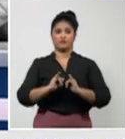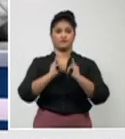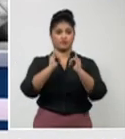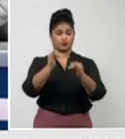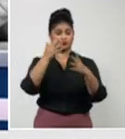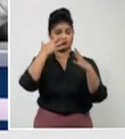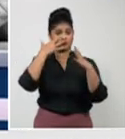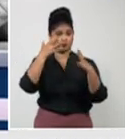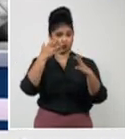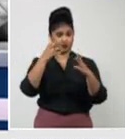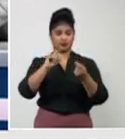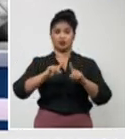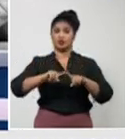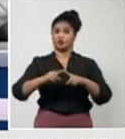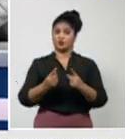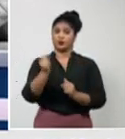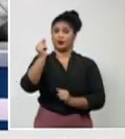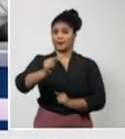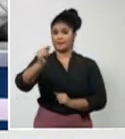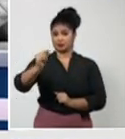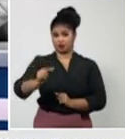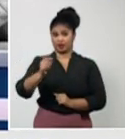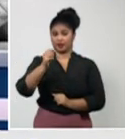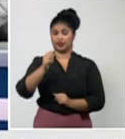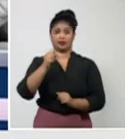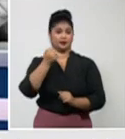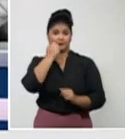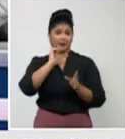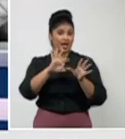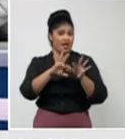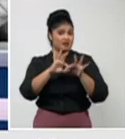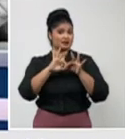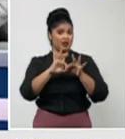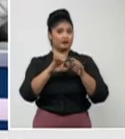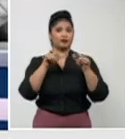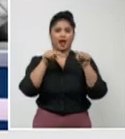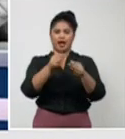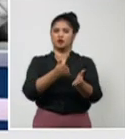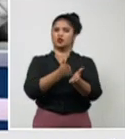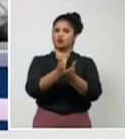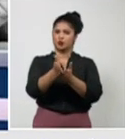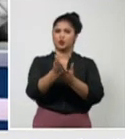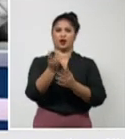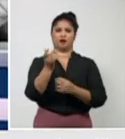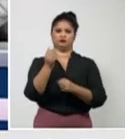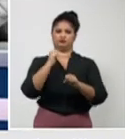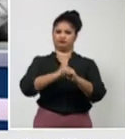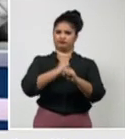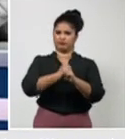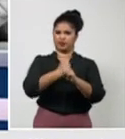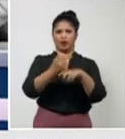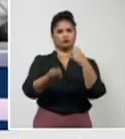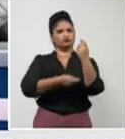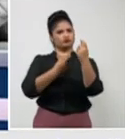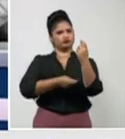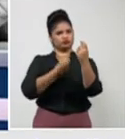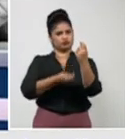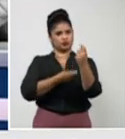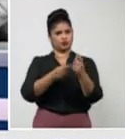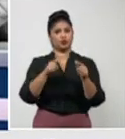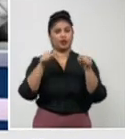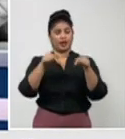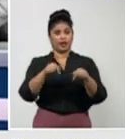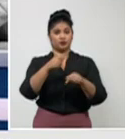con mayores posibilidades de alcanzar el estado de gravedad por sus comorbilidades de base. La nueva versión, se conocía ayer,